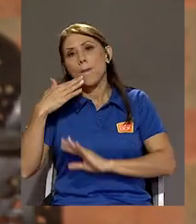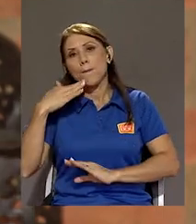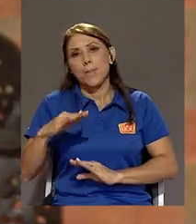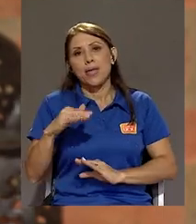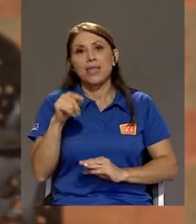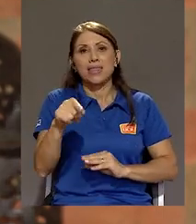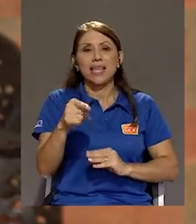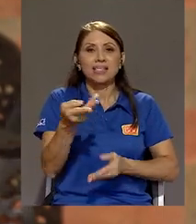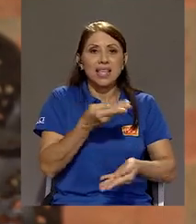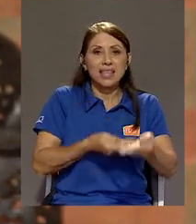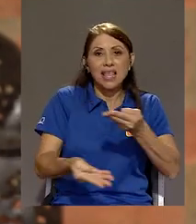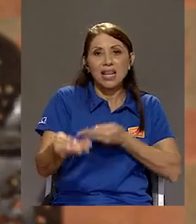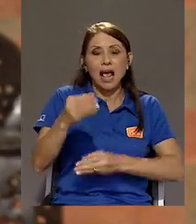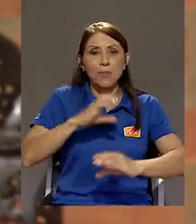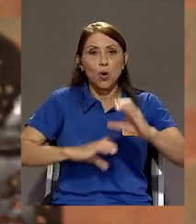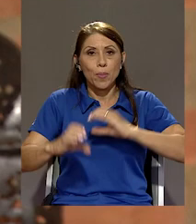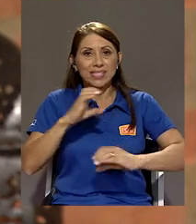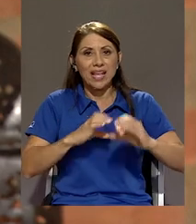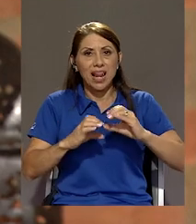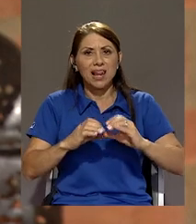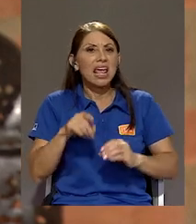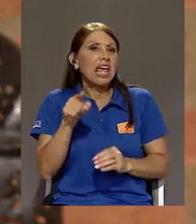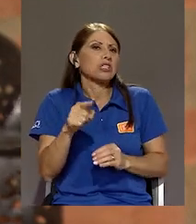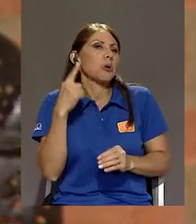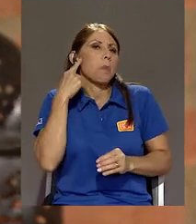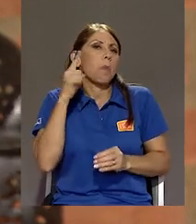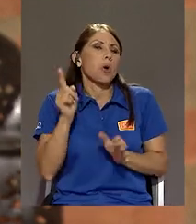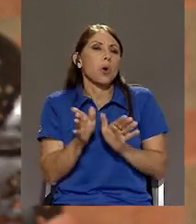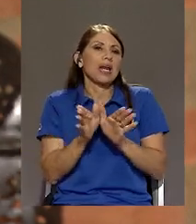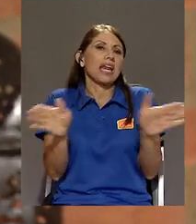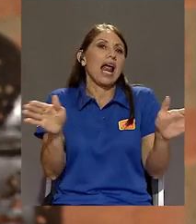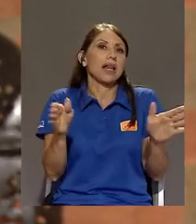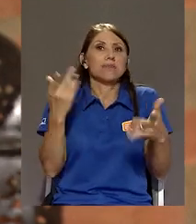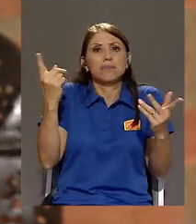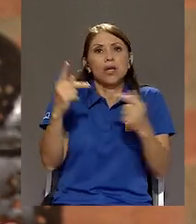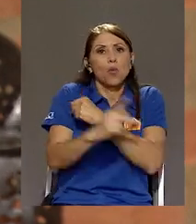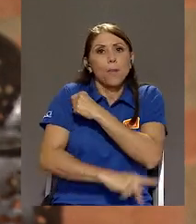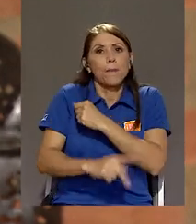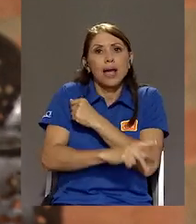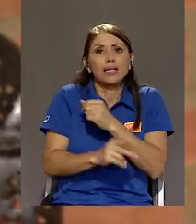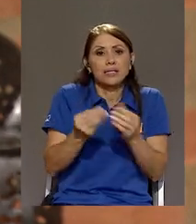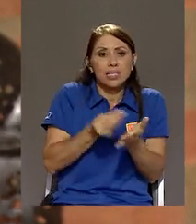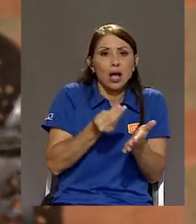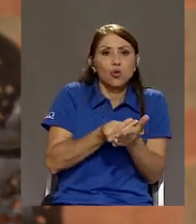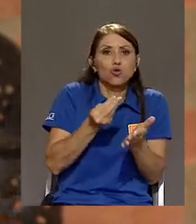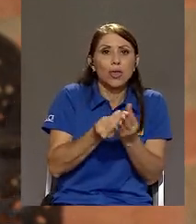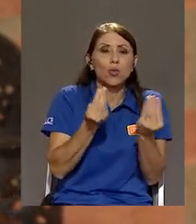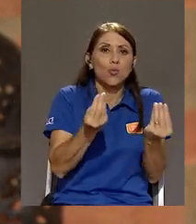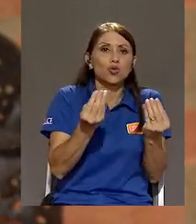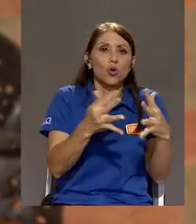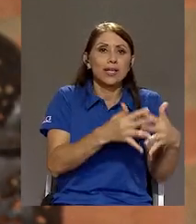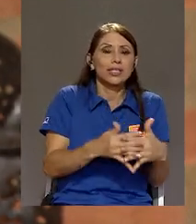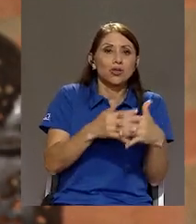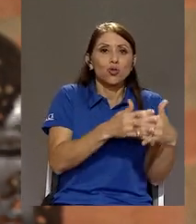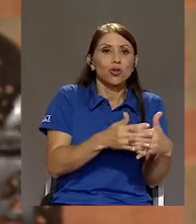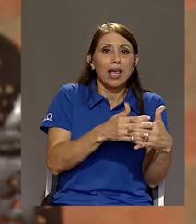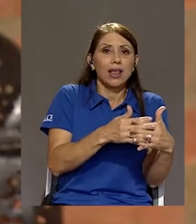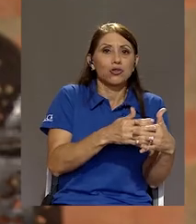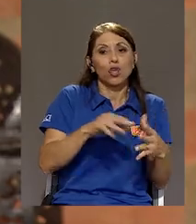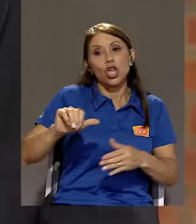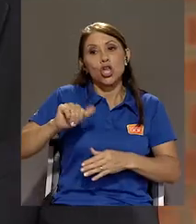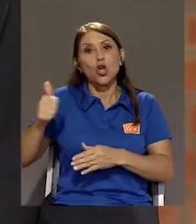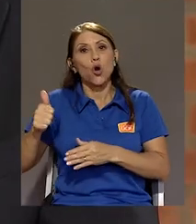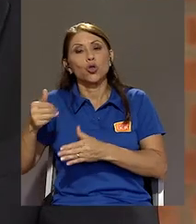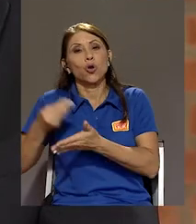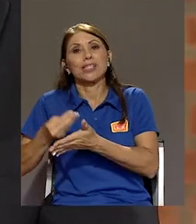general, lo que está reflejando es que hay un país que está consumiendo mucho, que es Estados Unidos, y otro que está exportando, que está